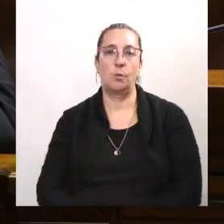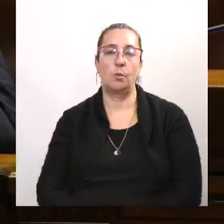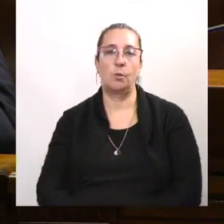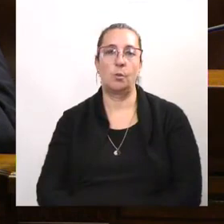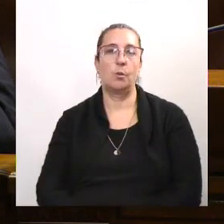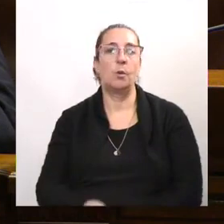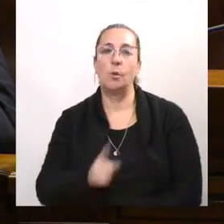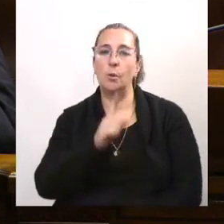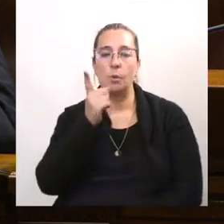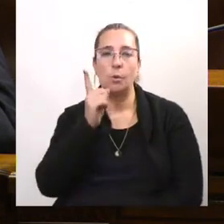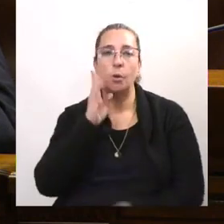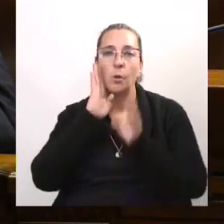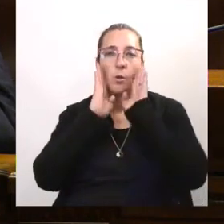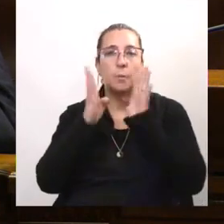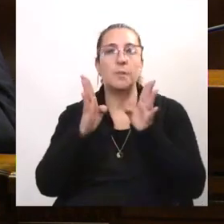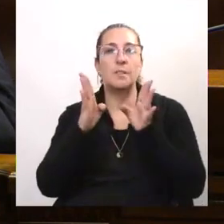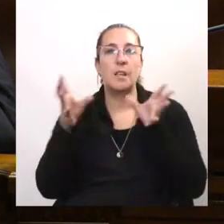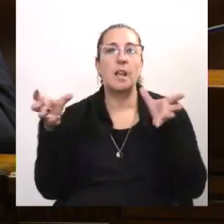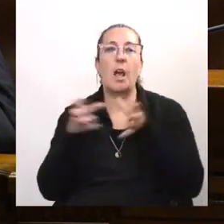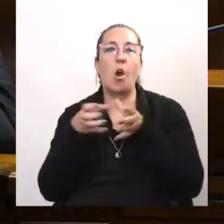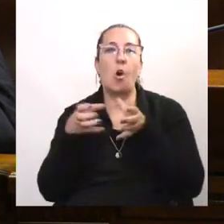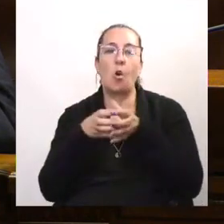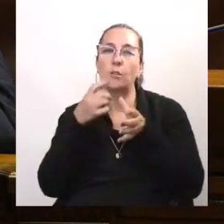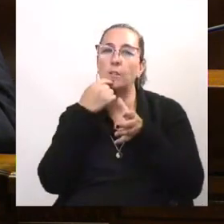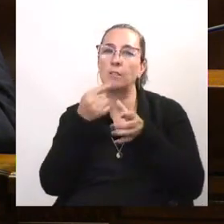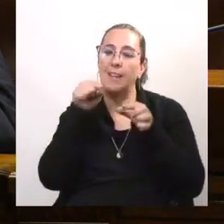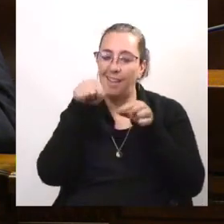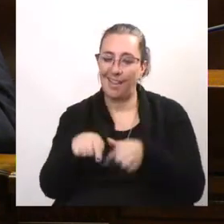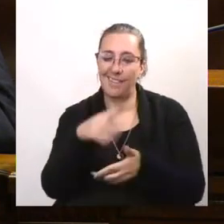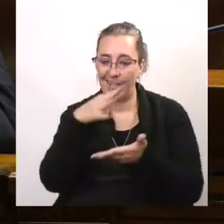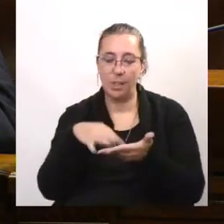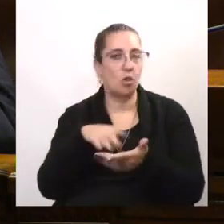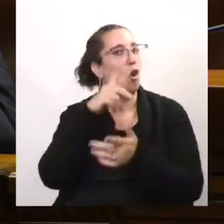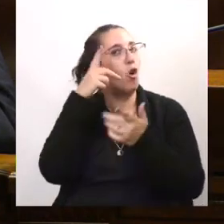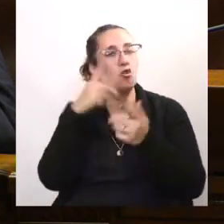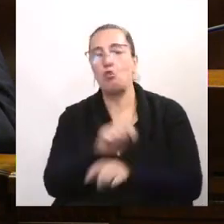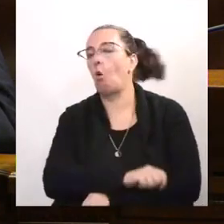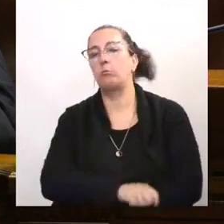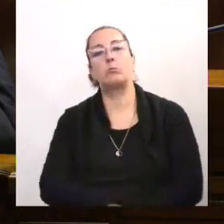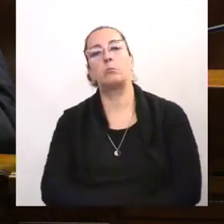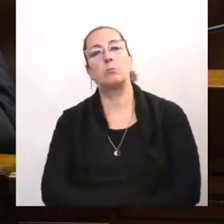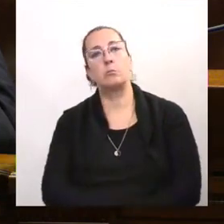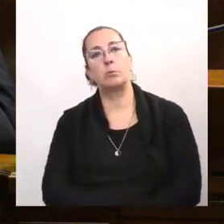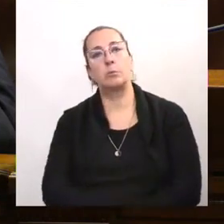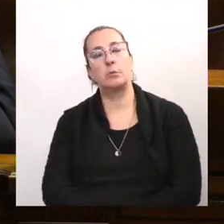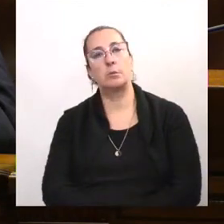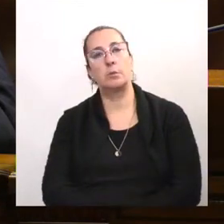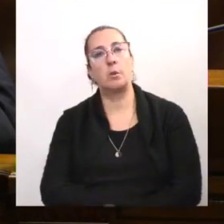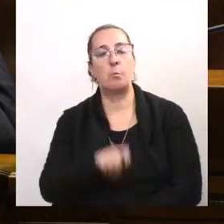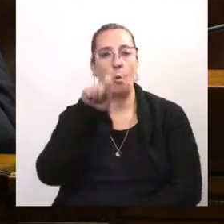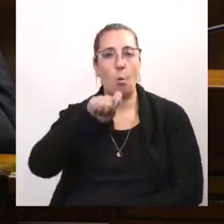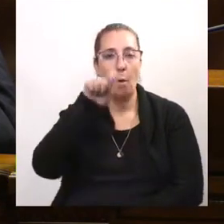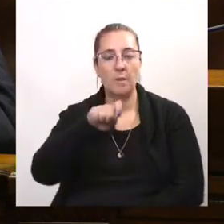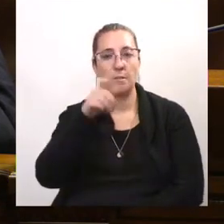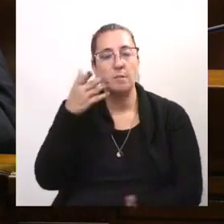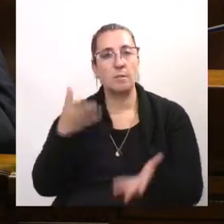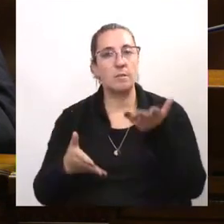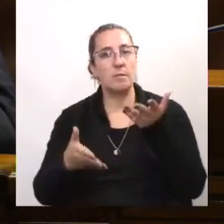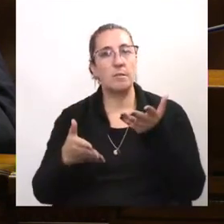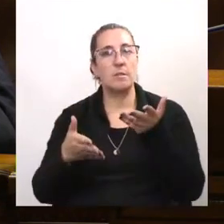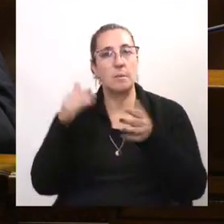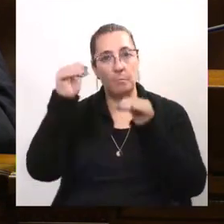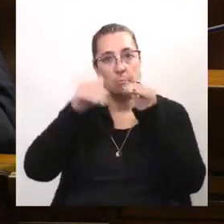¿no es competencia de la Corte decir yo este texto no lo apruebo? Como juez de plebiscito, no como